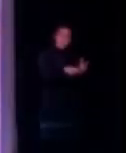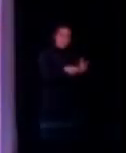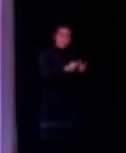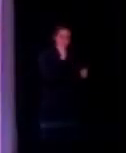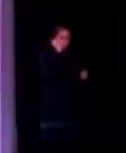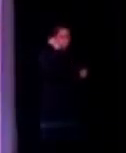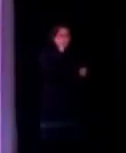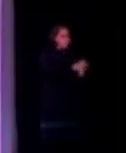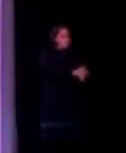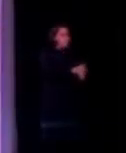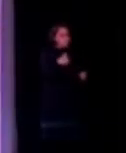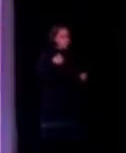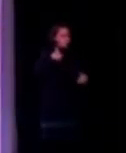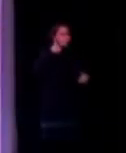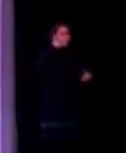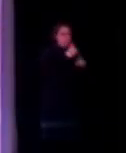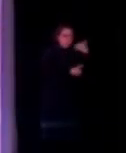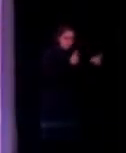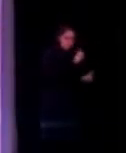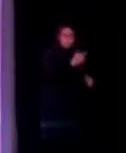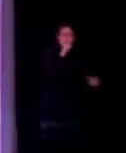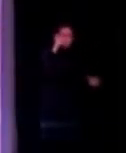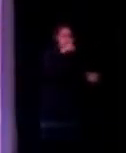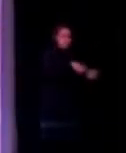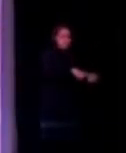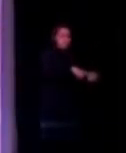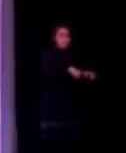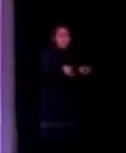piscina. Y tirarse a la piscina de la ética,